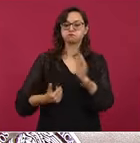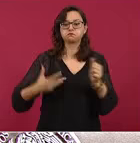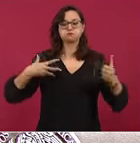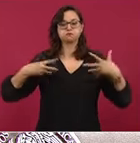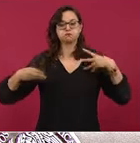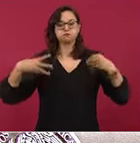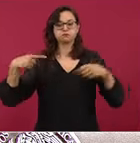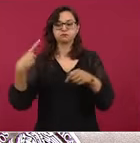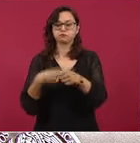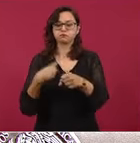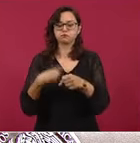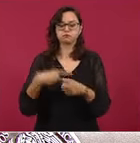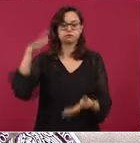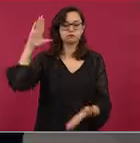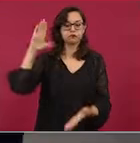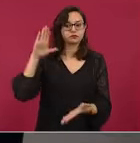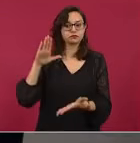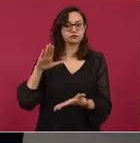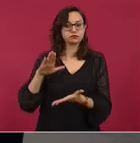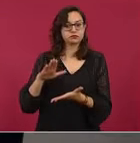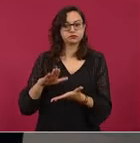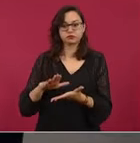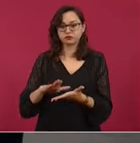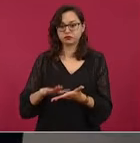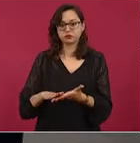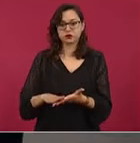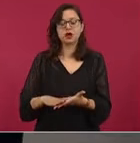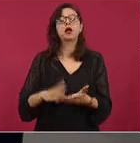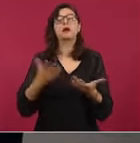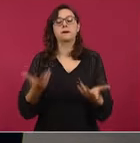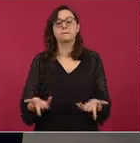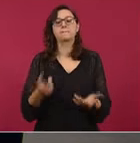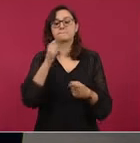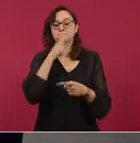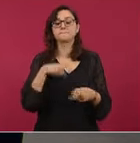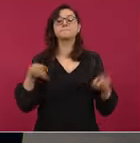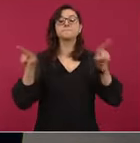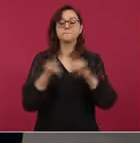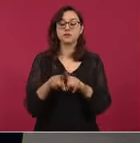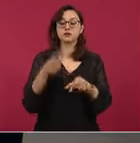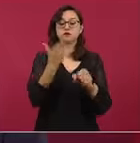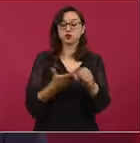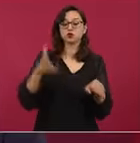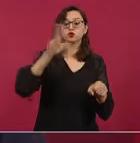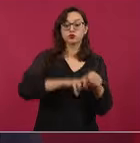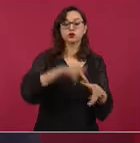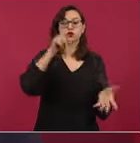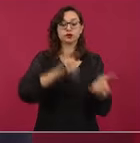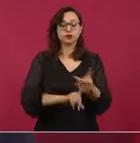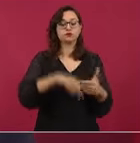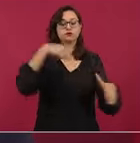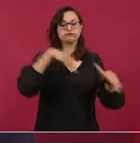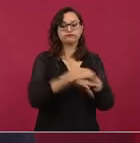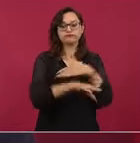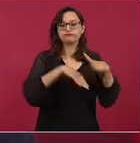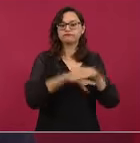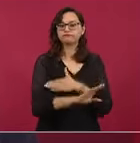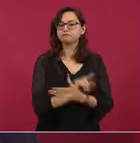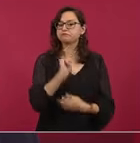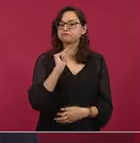COVID-19 y lo mismo las personas que estaban enfermas en los hospitales o que ingresan cada vez son menos y están